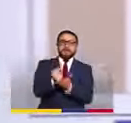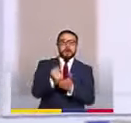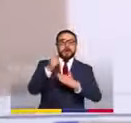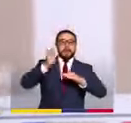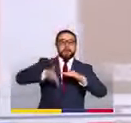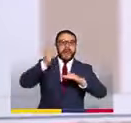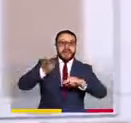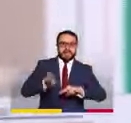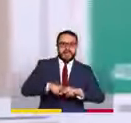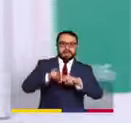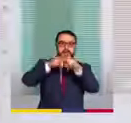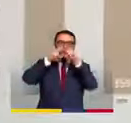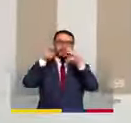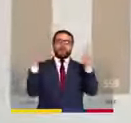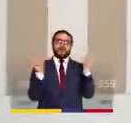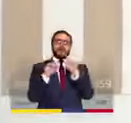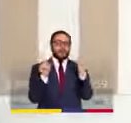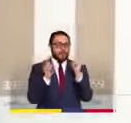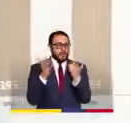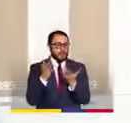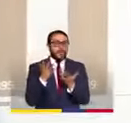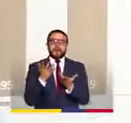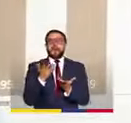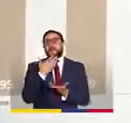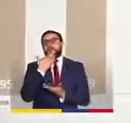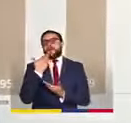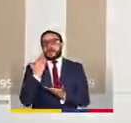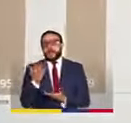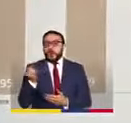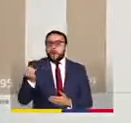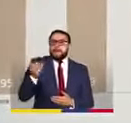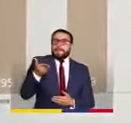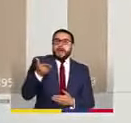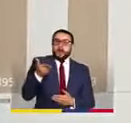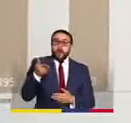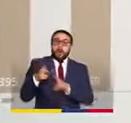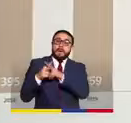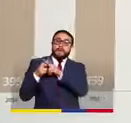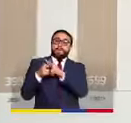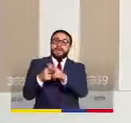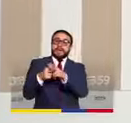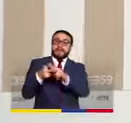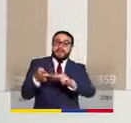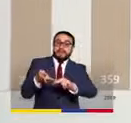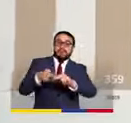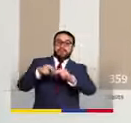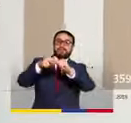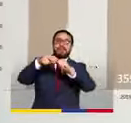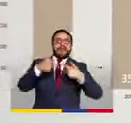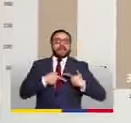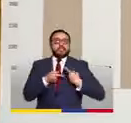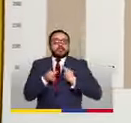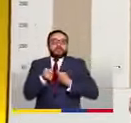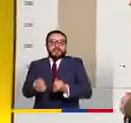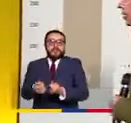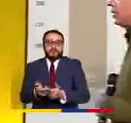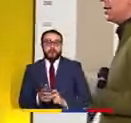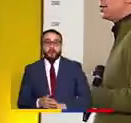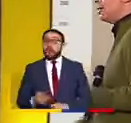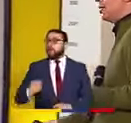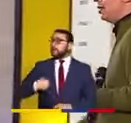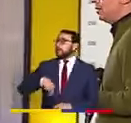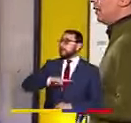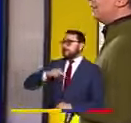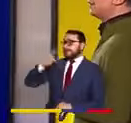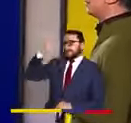sino meterle ayudas con tasa de interés subsidiada. Entre más nos la subía el Banco de la República, más nos tocaba